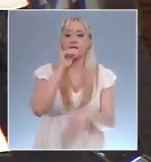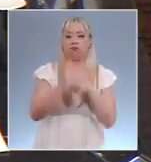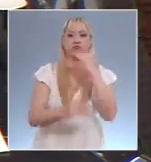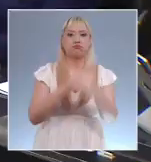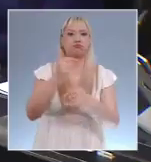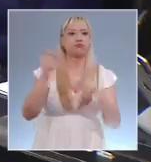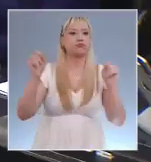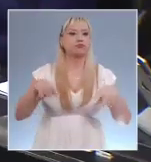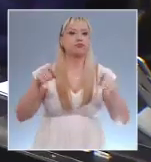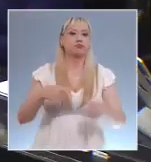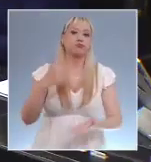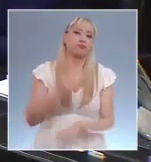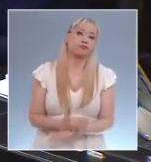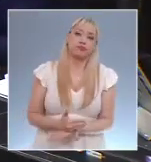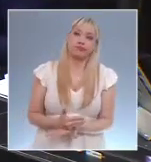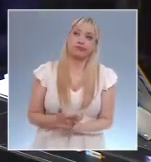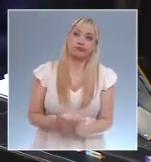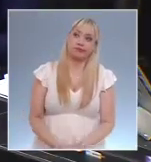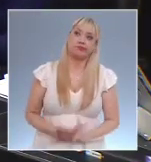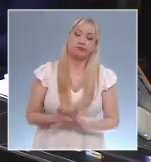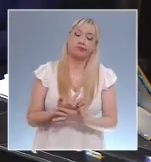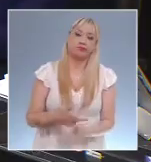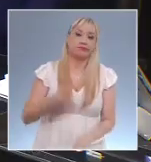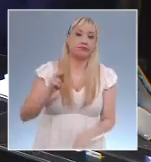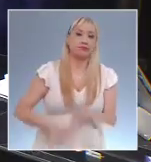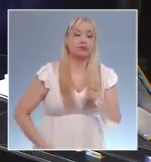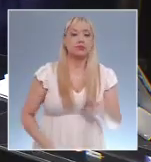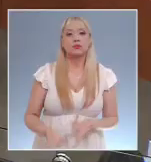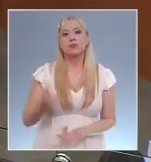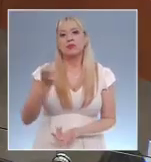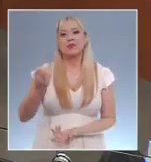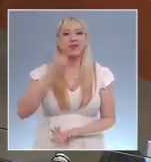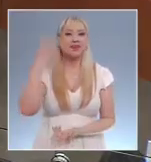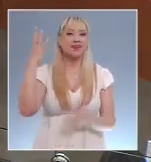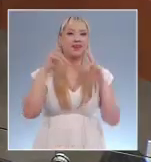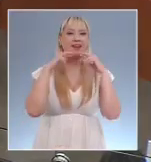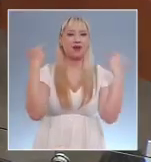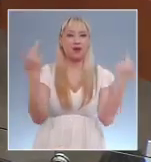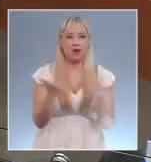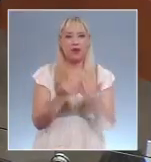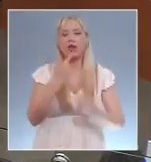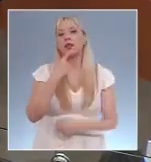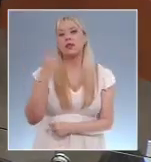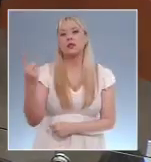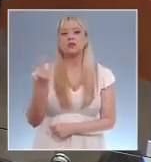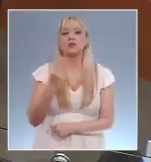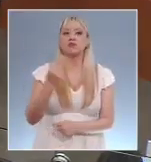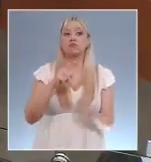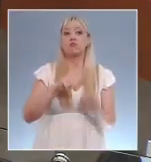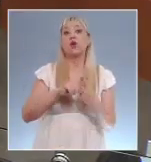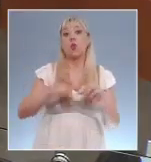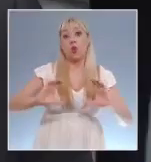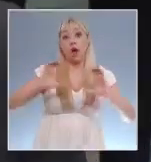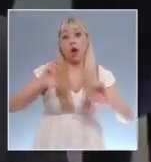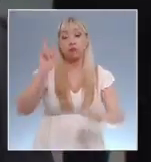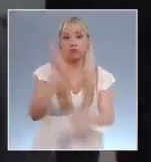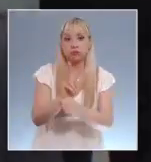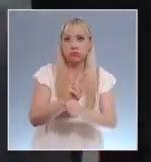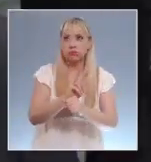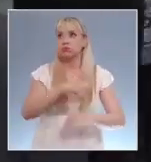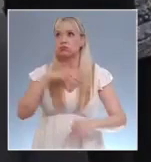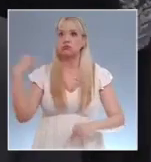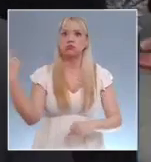los legisladores en las reuniones plenarias destacan seguridad, economía, así como el análisis de diversas iniciativas. Se